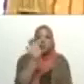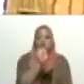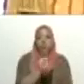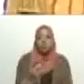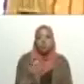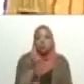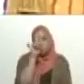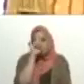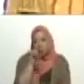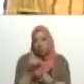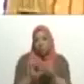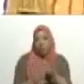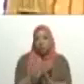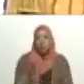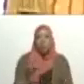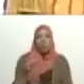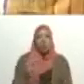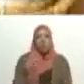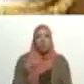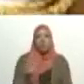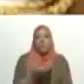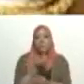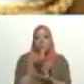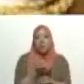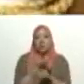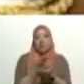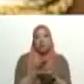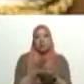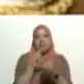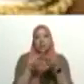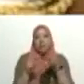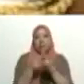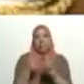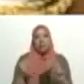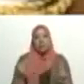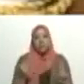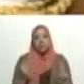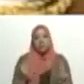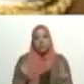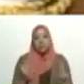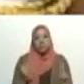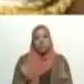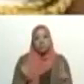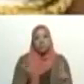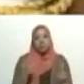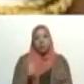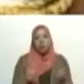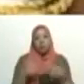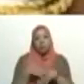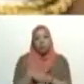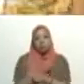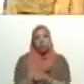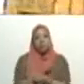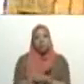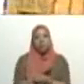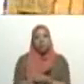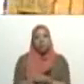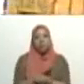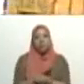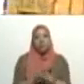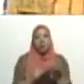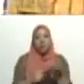de vista como mensaje de paz, de complementariedad,